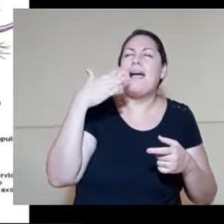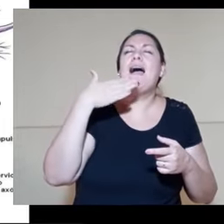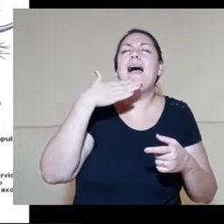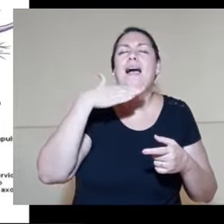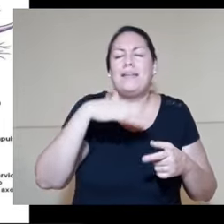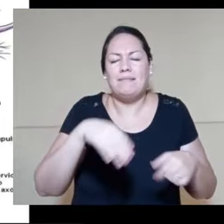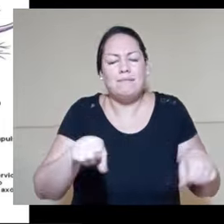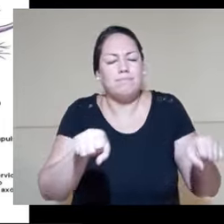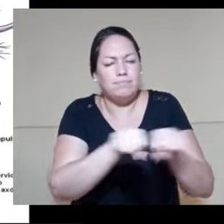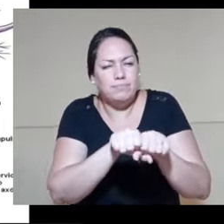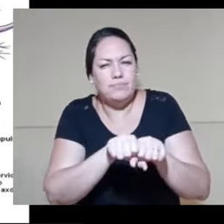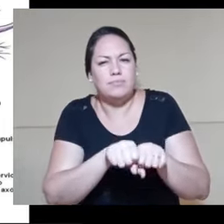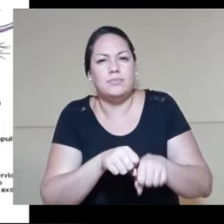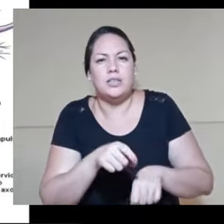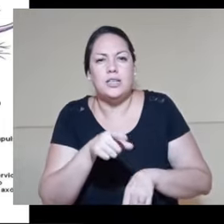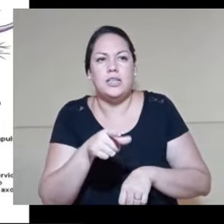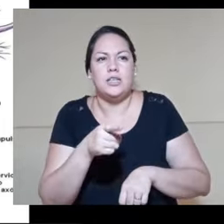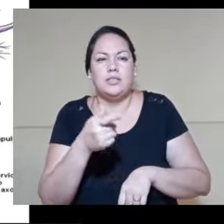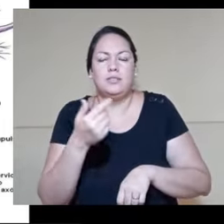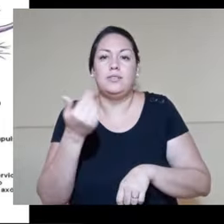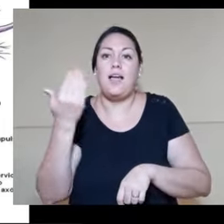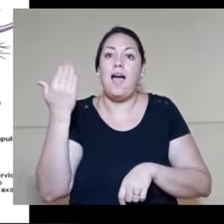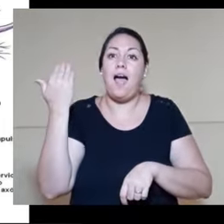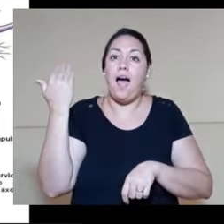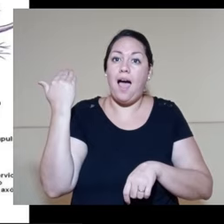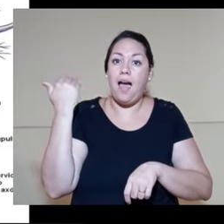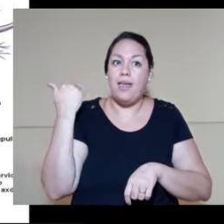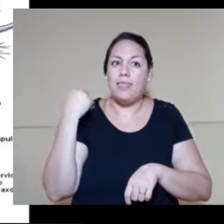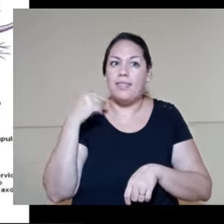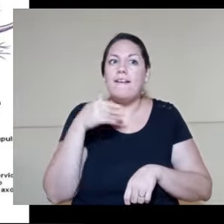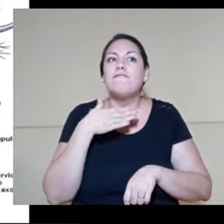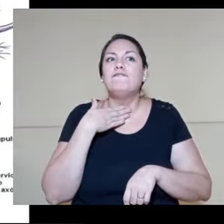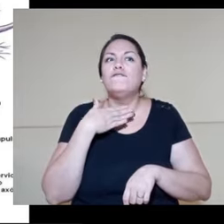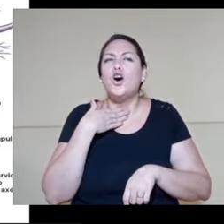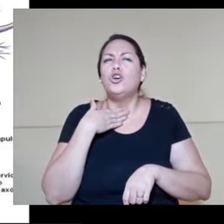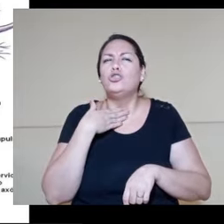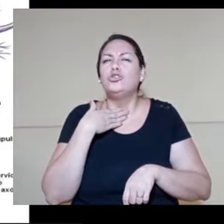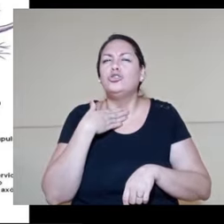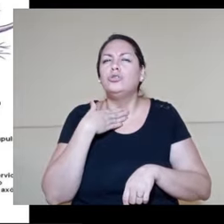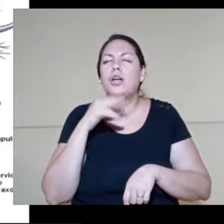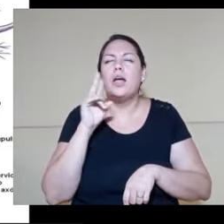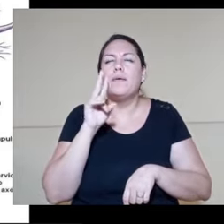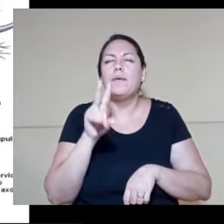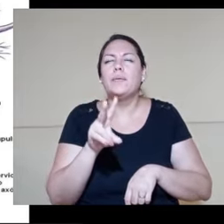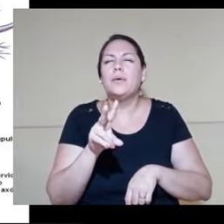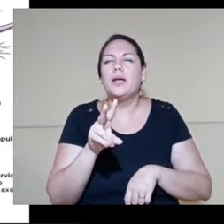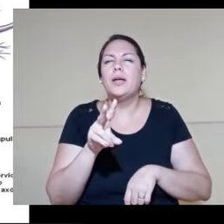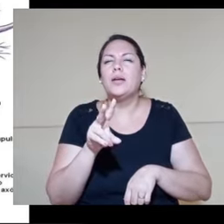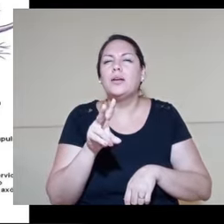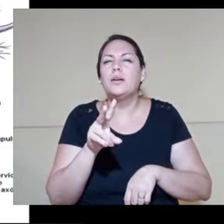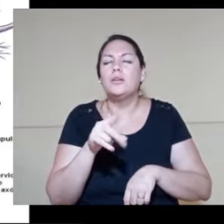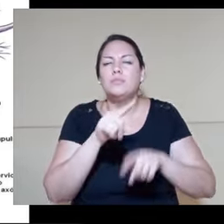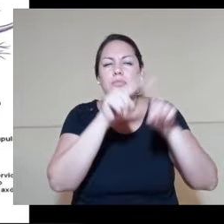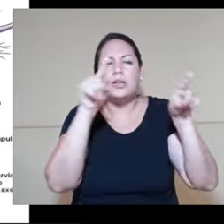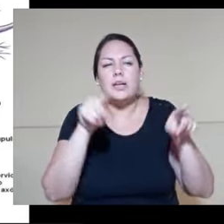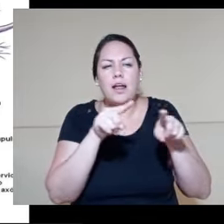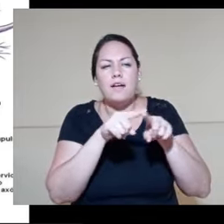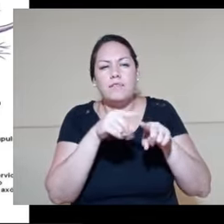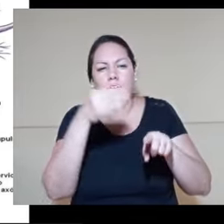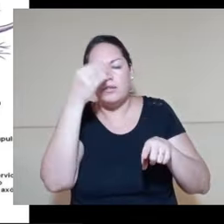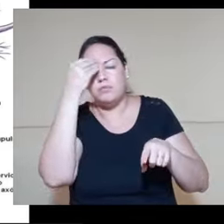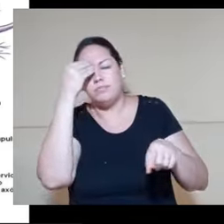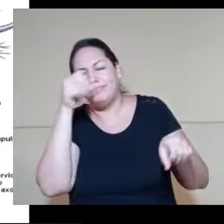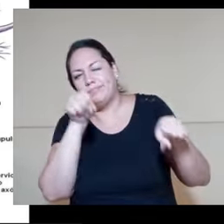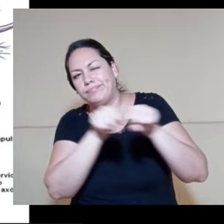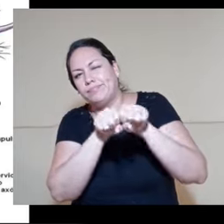asociar, vincular con los contenidos que ya tenían, asociar la voz mía que escuchan con el gráfico que están mirando. Es decir, todos